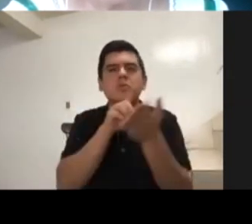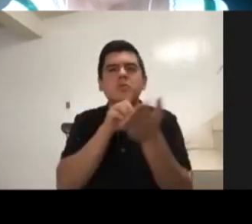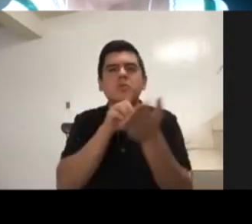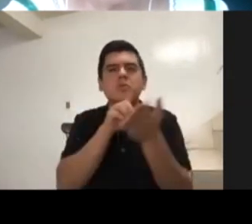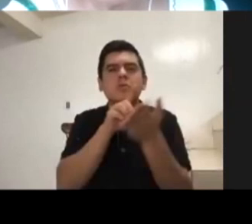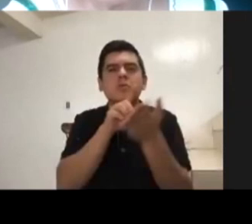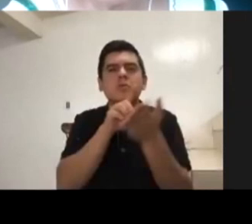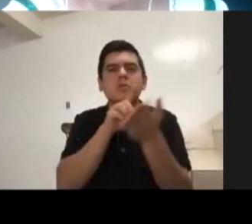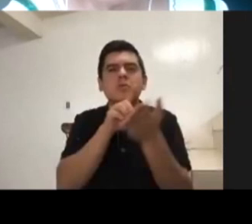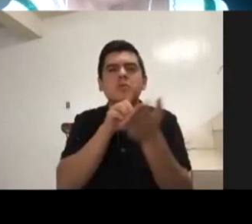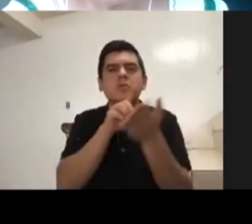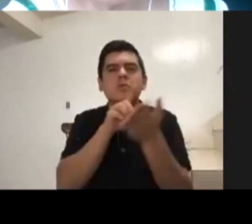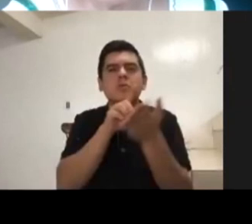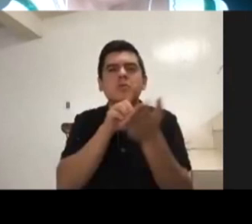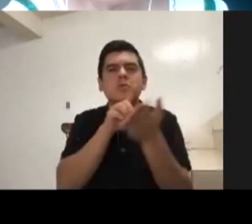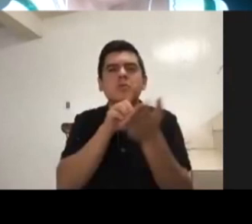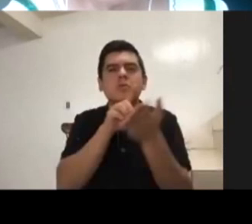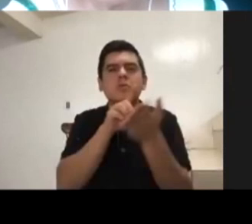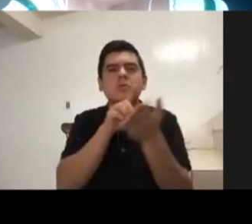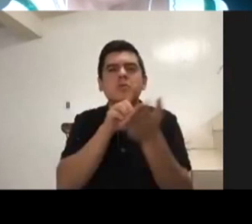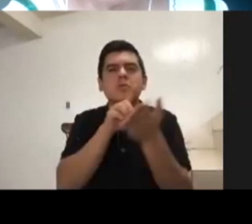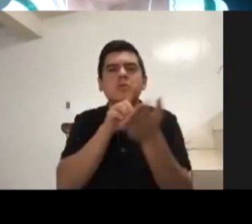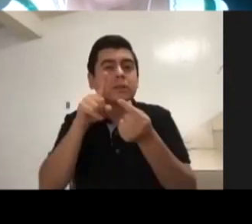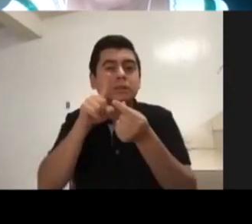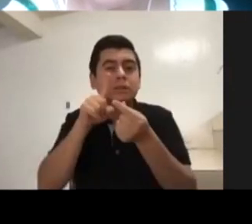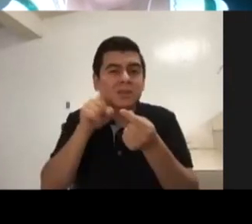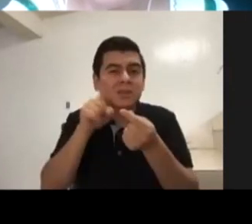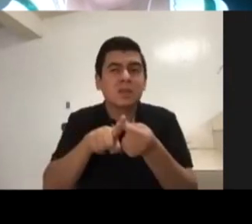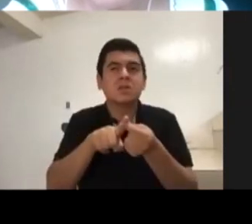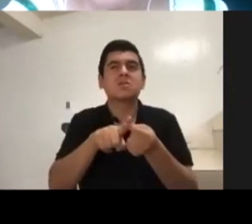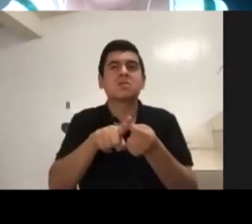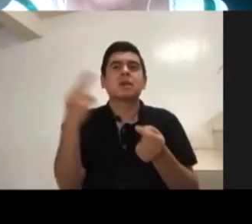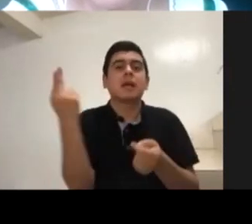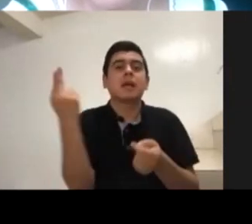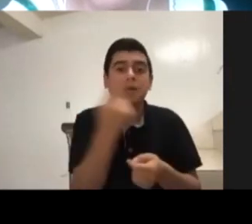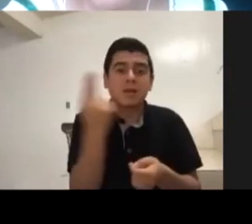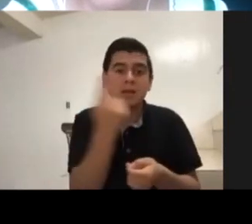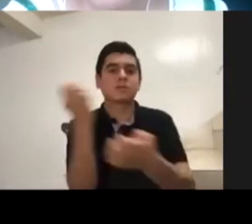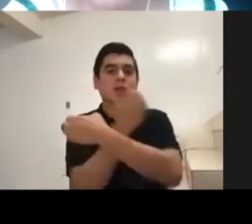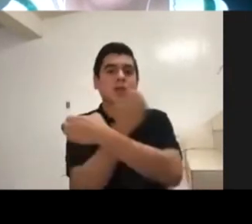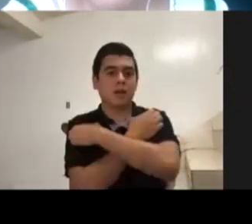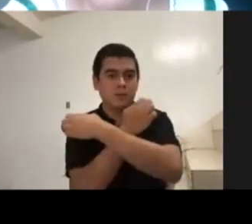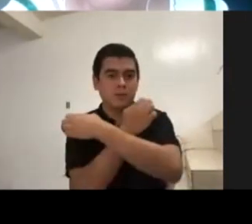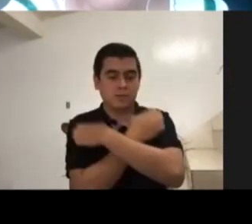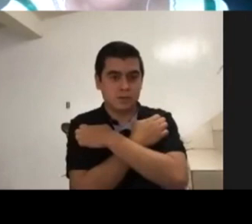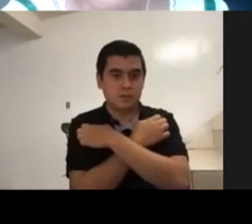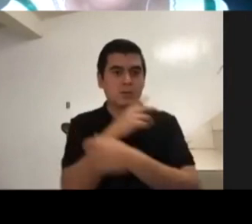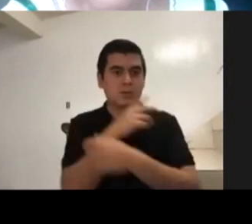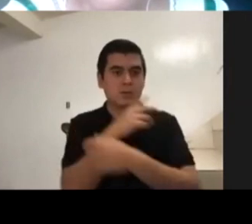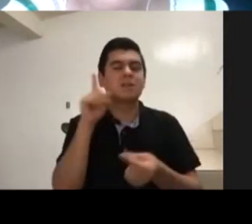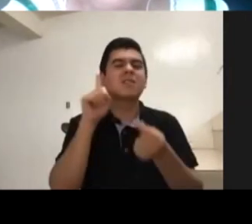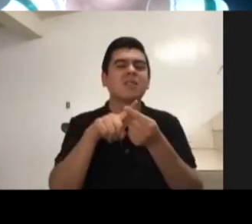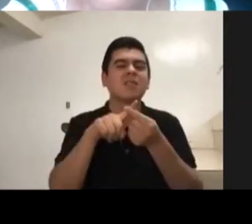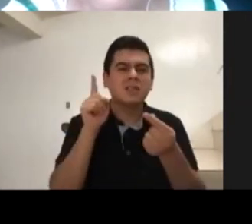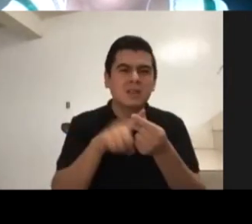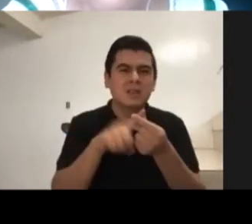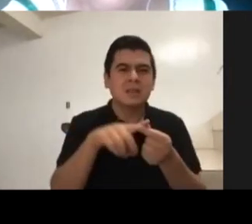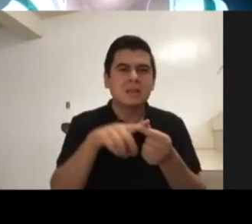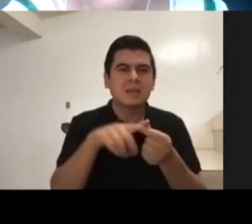quién pensamos que necesita la educación y quién predefinimos que no la necesita, entonces le damos